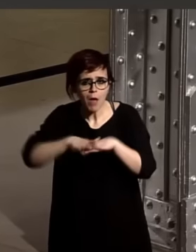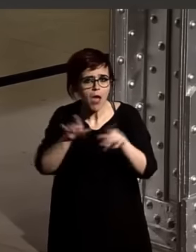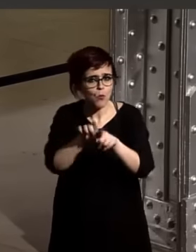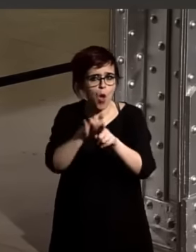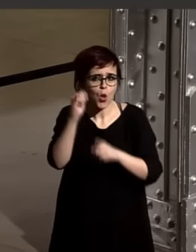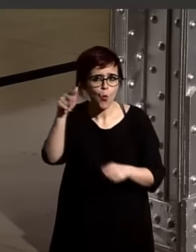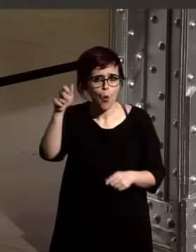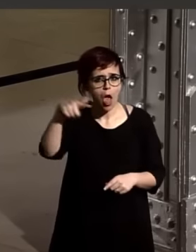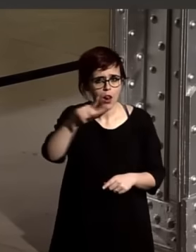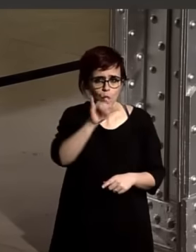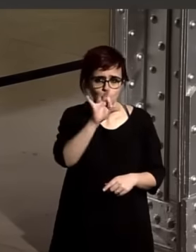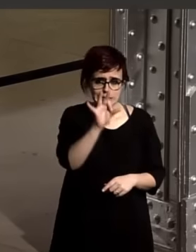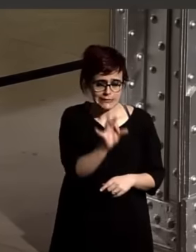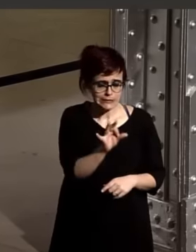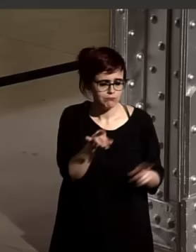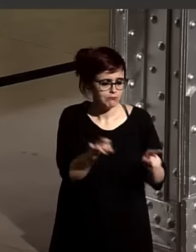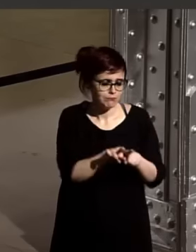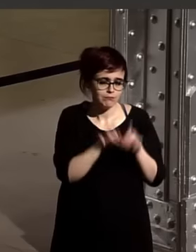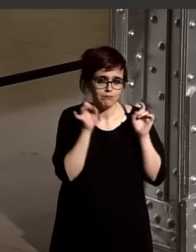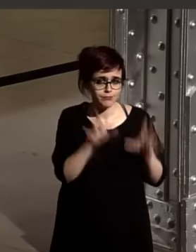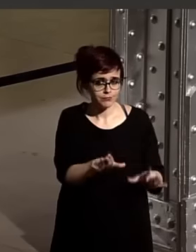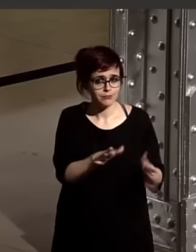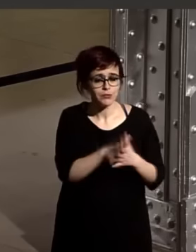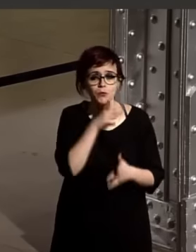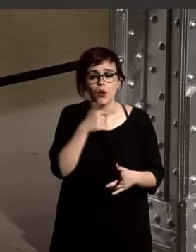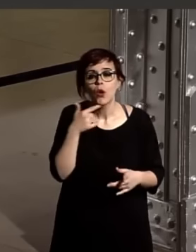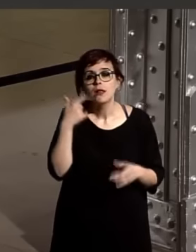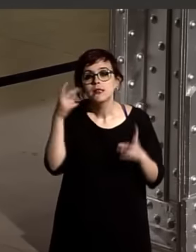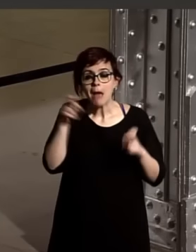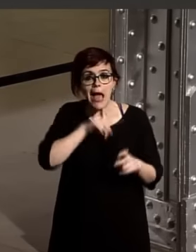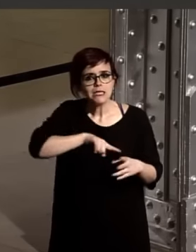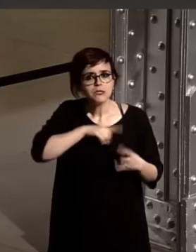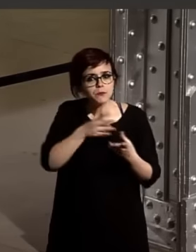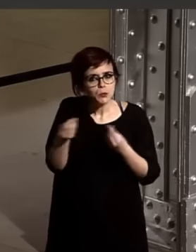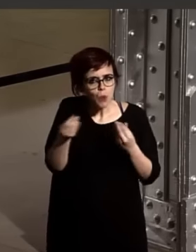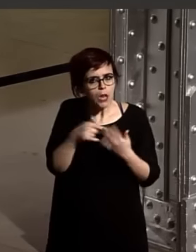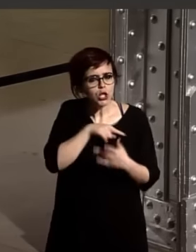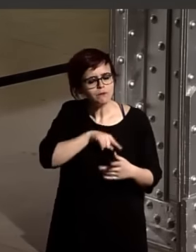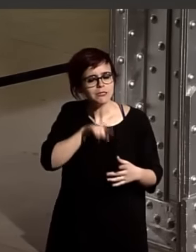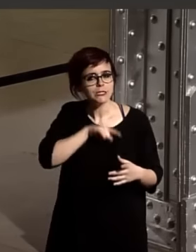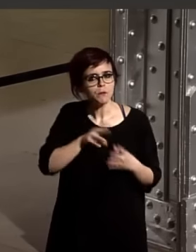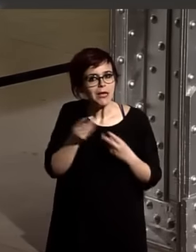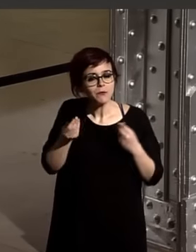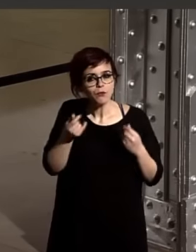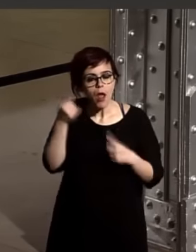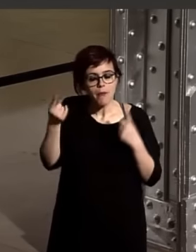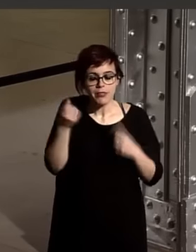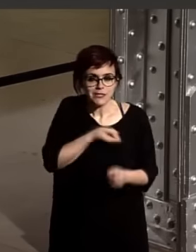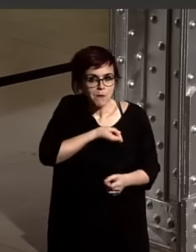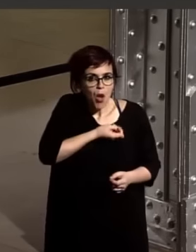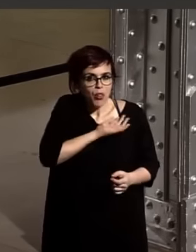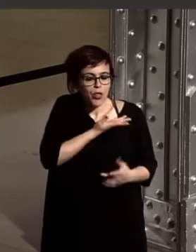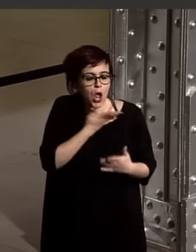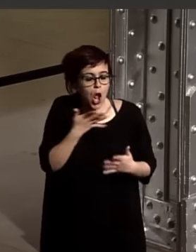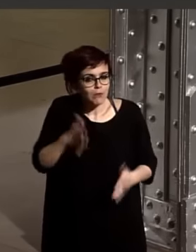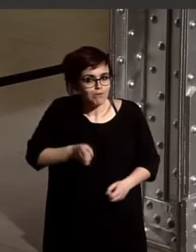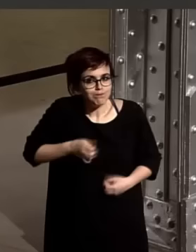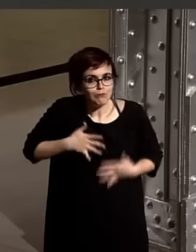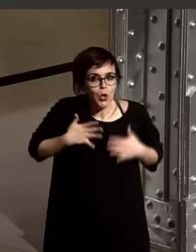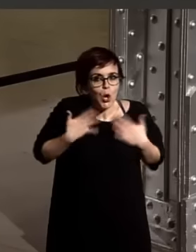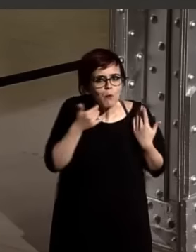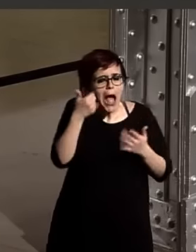Luis e yo a mí este tipo de espiritualidad que me gusta soy una persona espiritual y me emocionan cosas cosas que son trascendentes que no